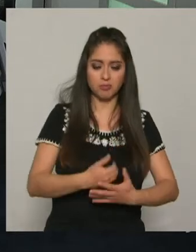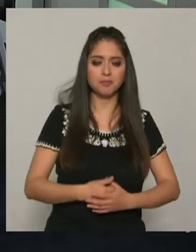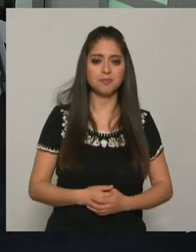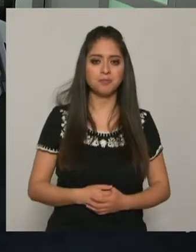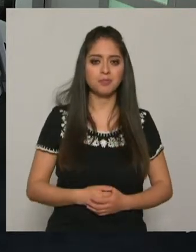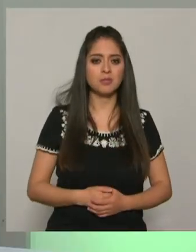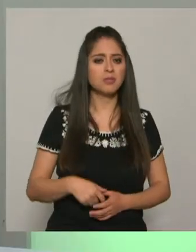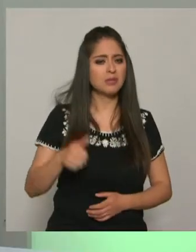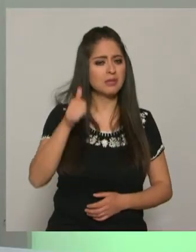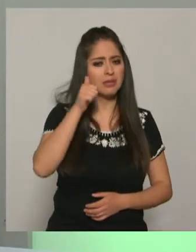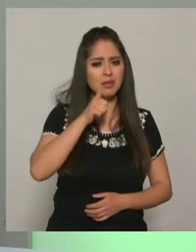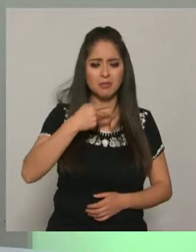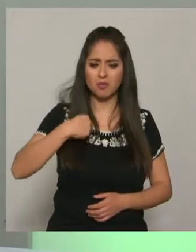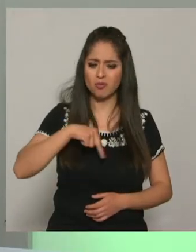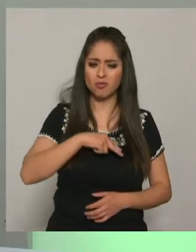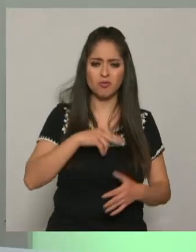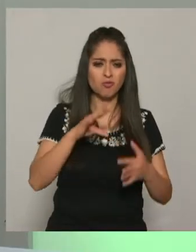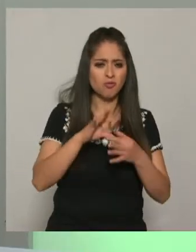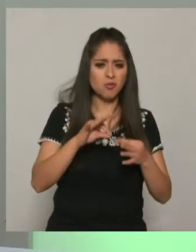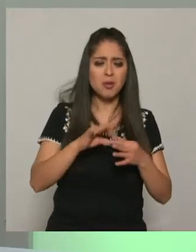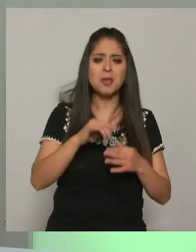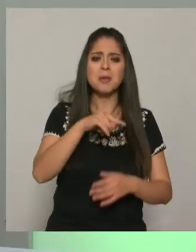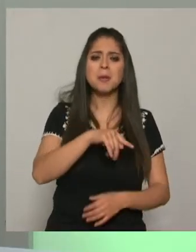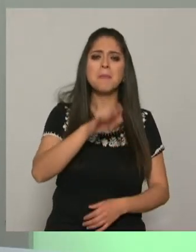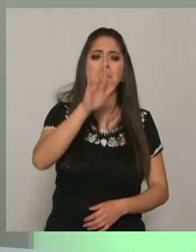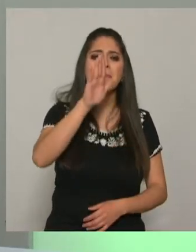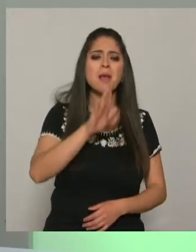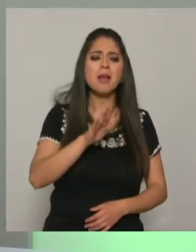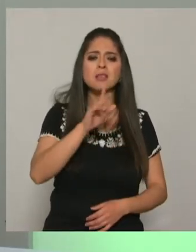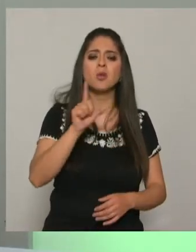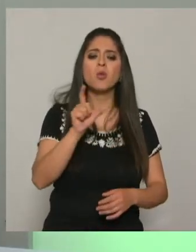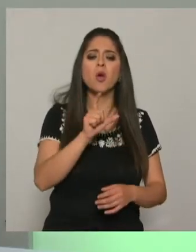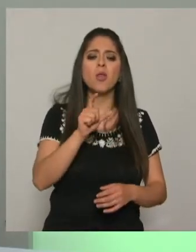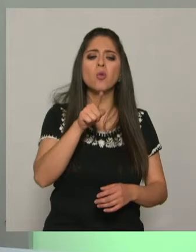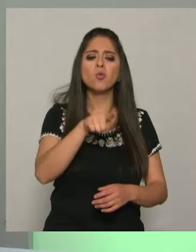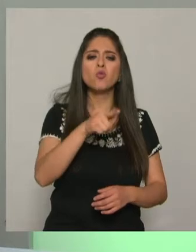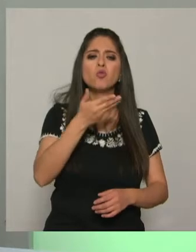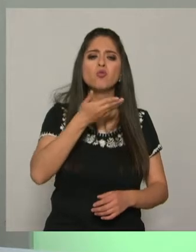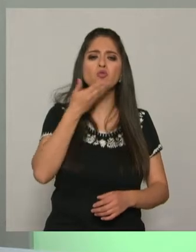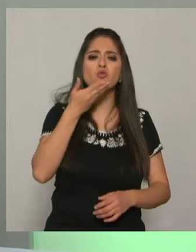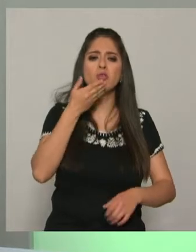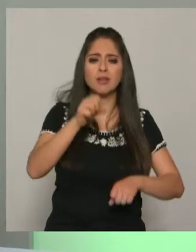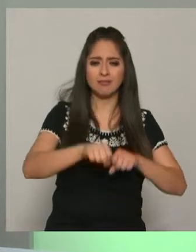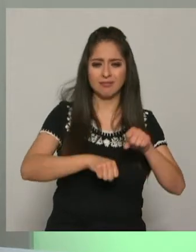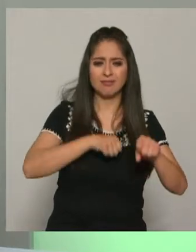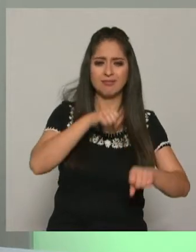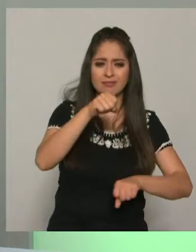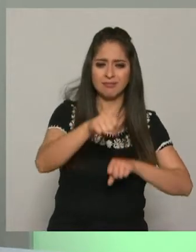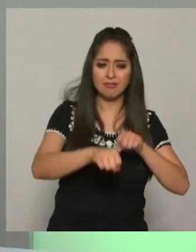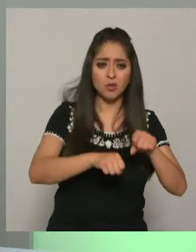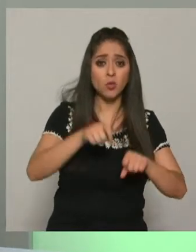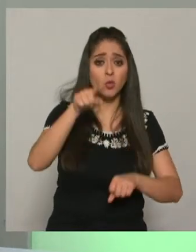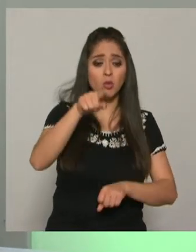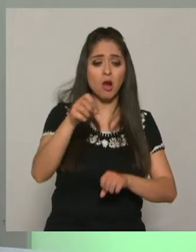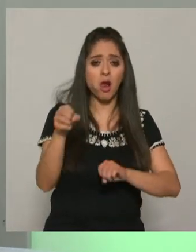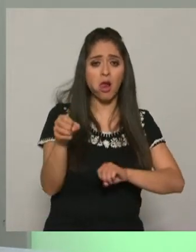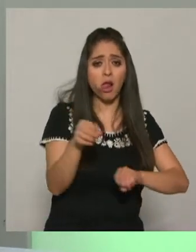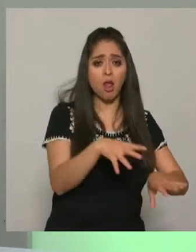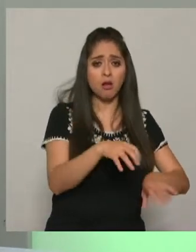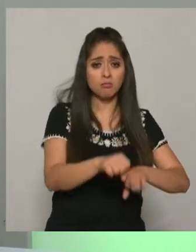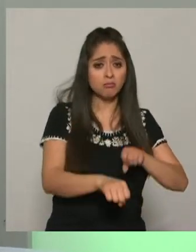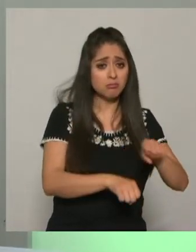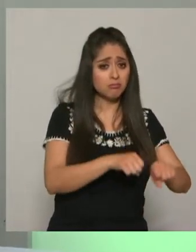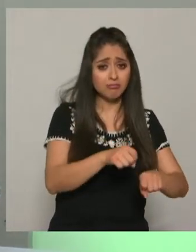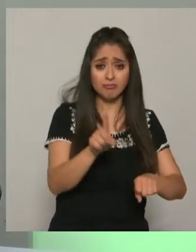dicho siempre, Mariana, esto es como andar en bicicleta. No podemos nunca dejar de pedalear, porque en el momento